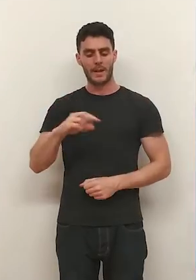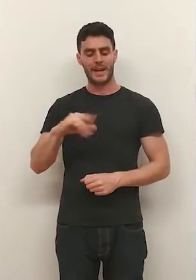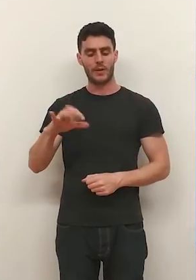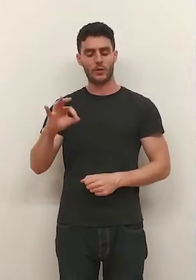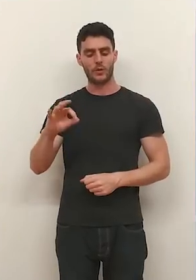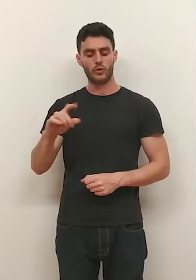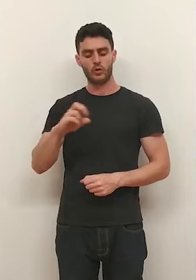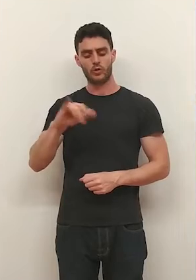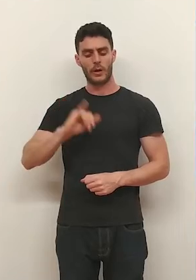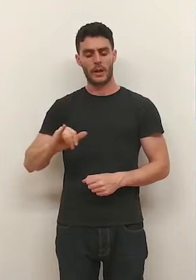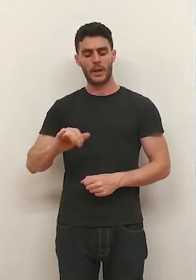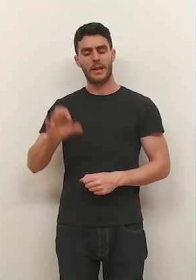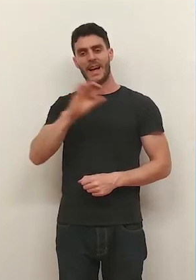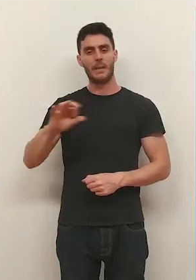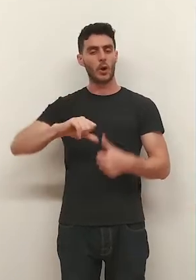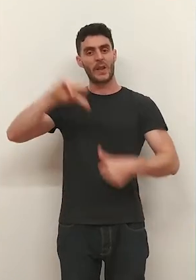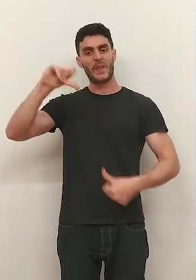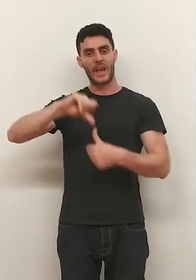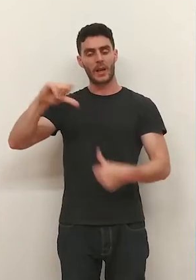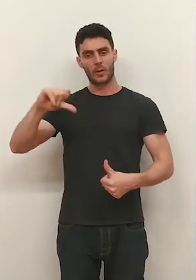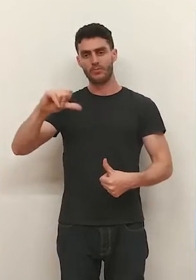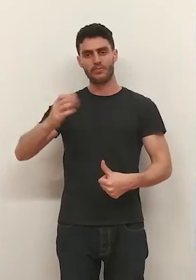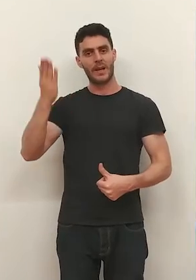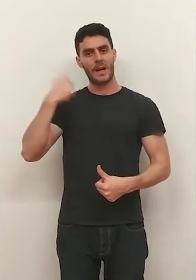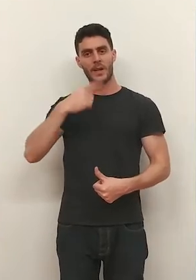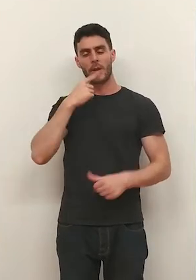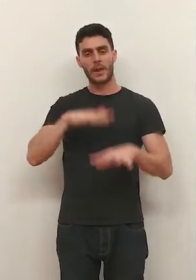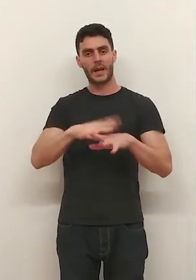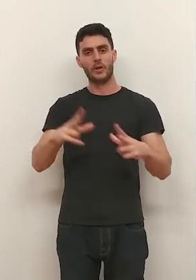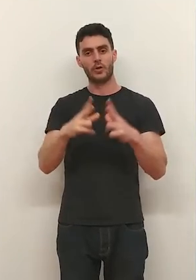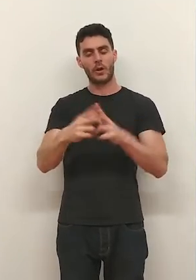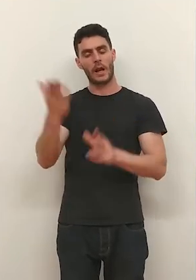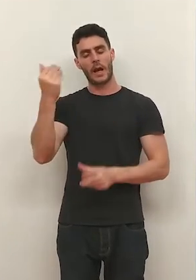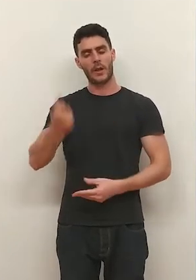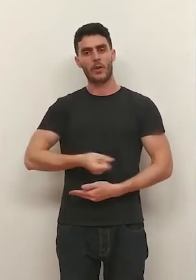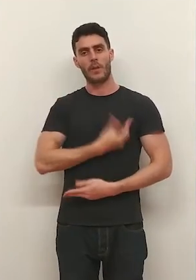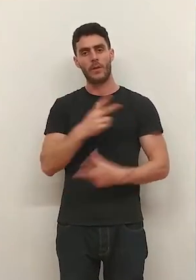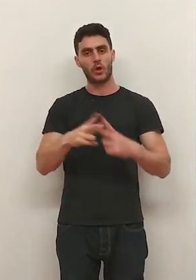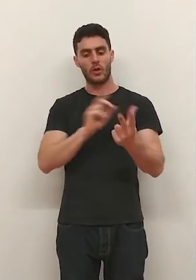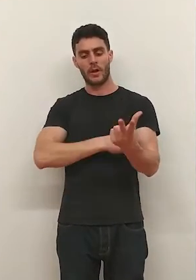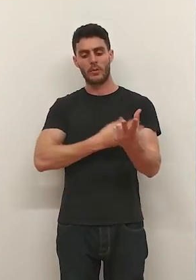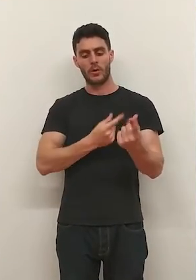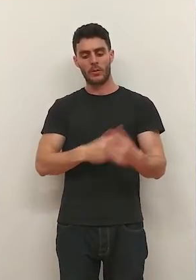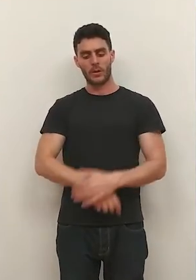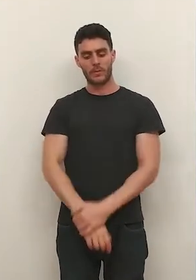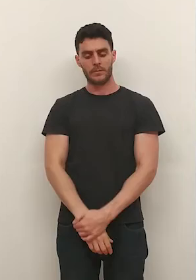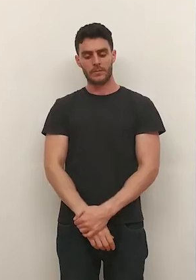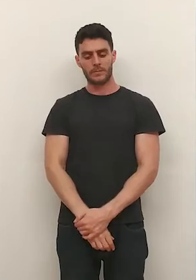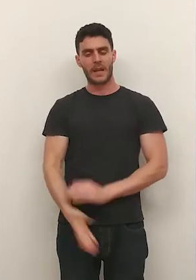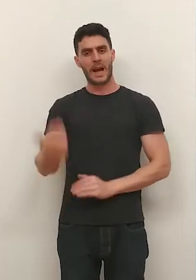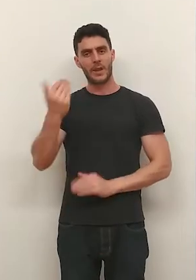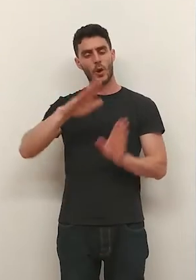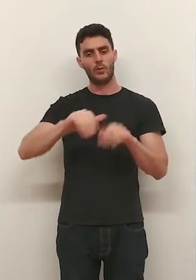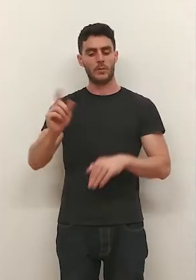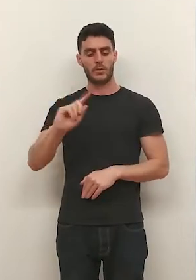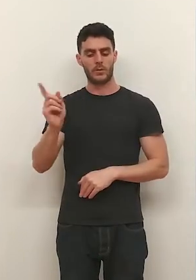Pelayo Suárez, que estaba cedido por el Sporting de Gijón, se despidió ayer en sus redes sociales de la afición blanquirroja. No será este el último adiós